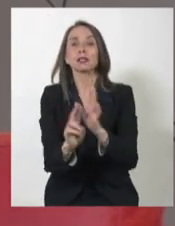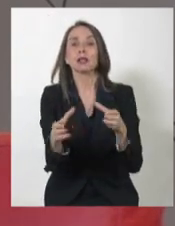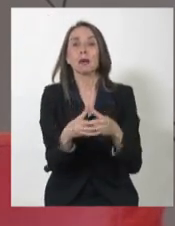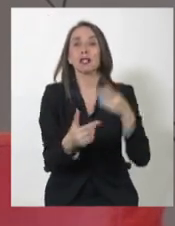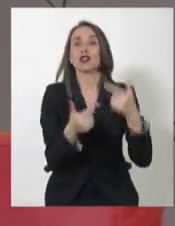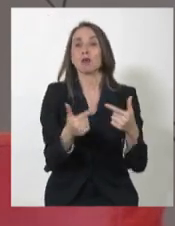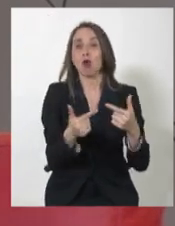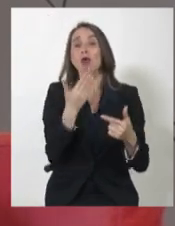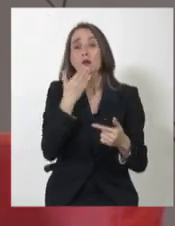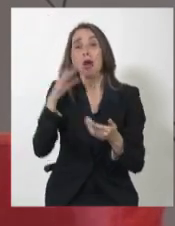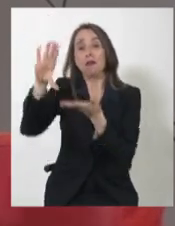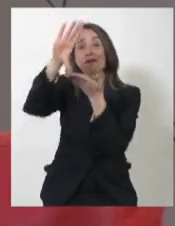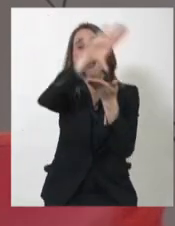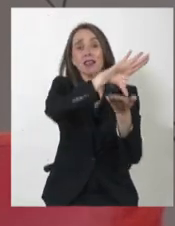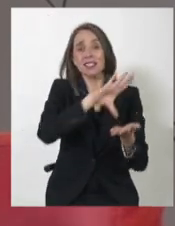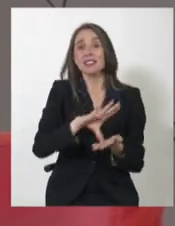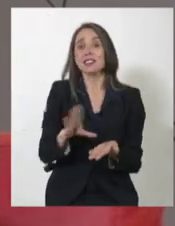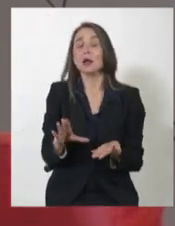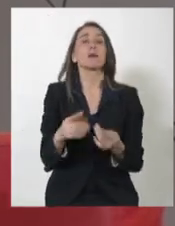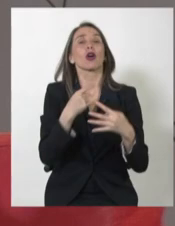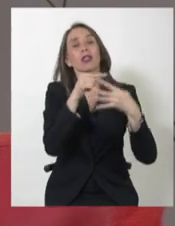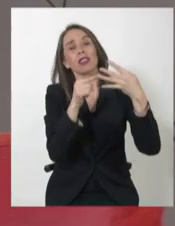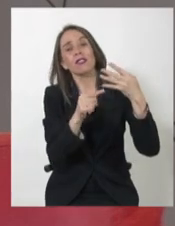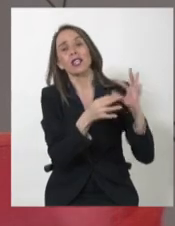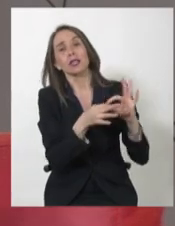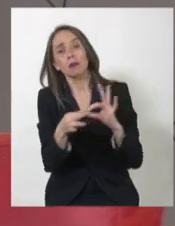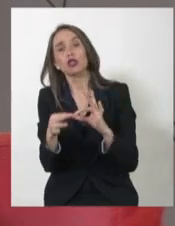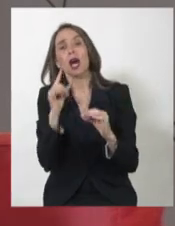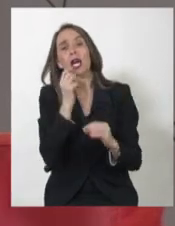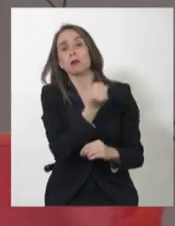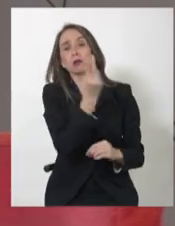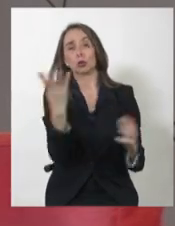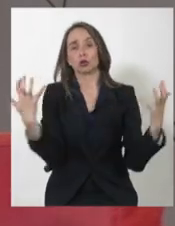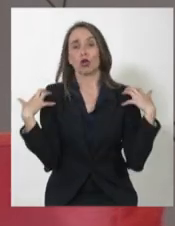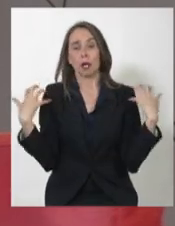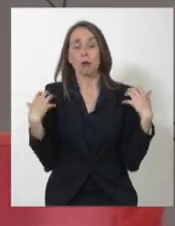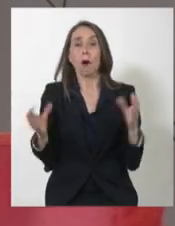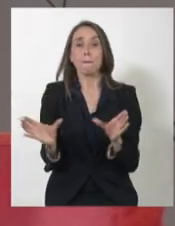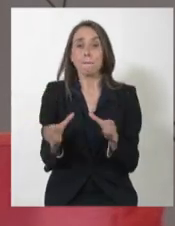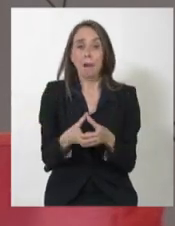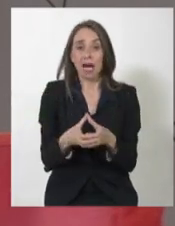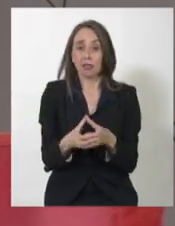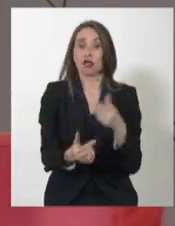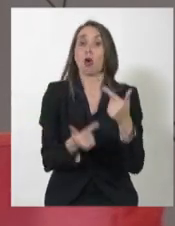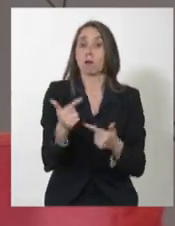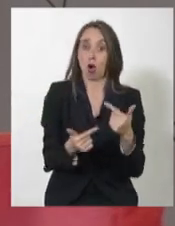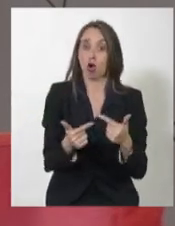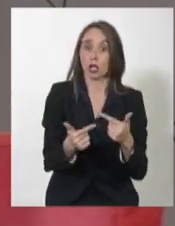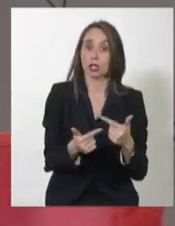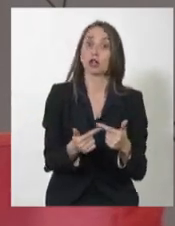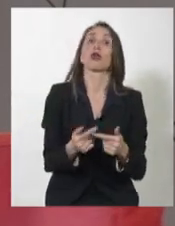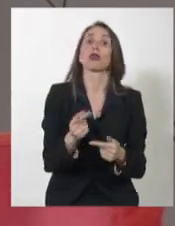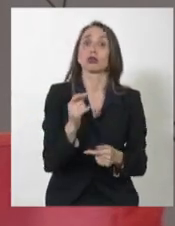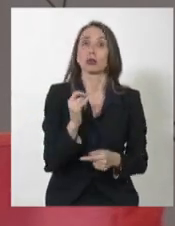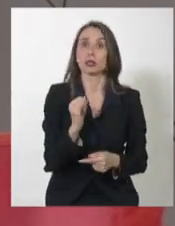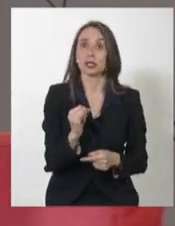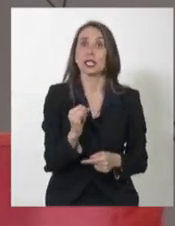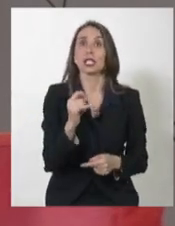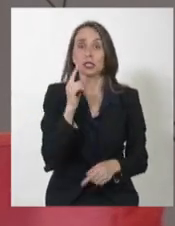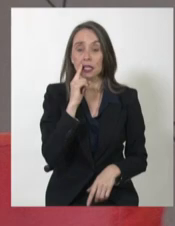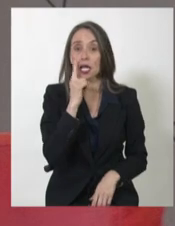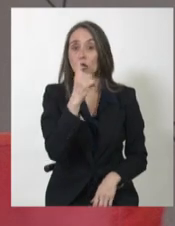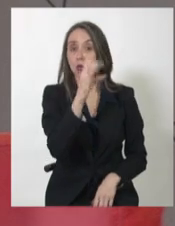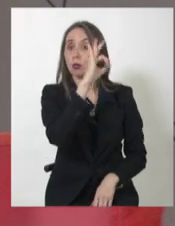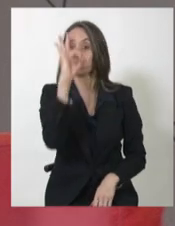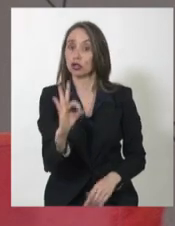tiene múltiples causas, múltiples responsables, pero los partidos políticos tienen una parte importante de cuota de responsabilidad.